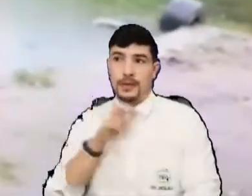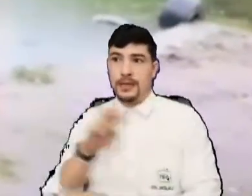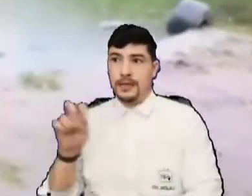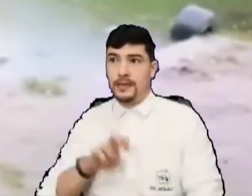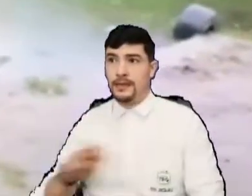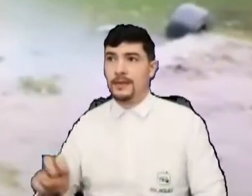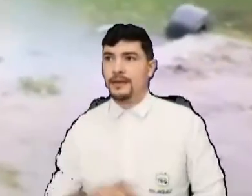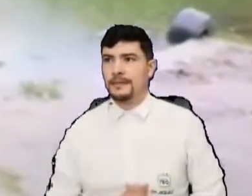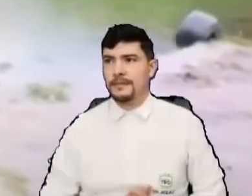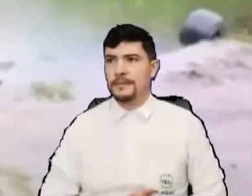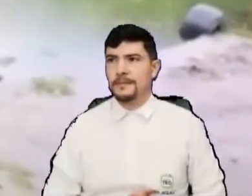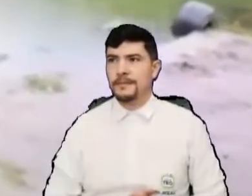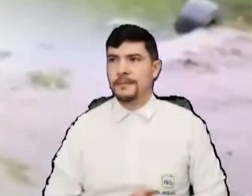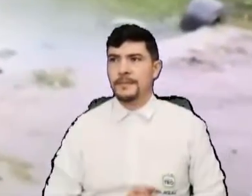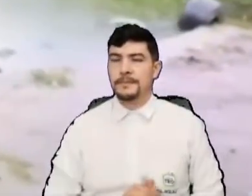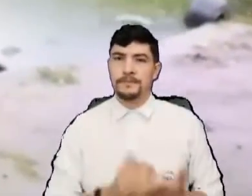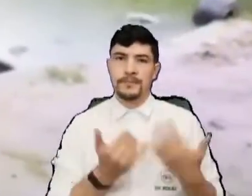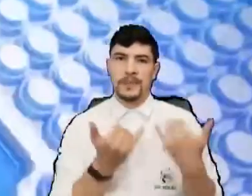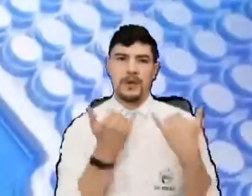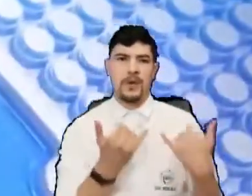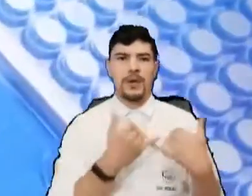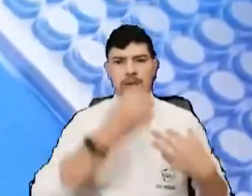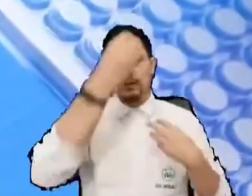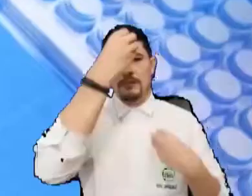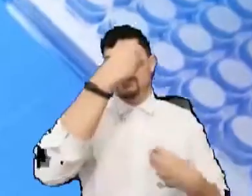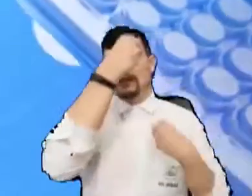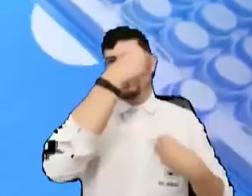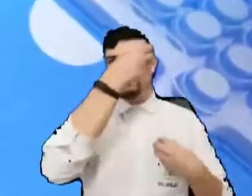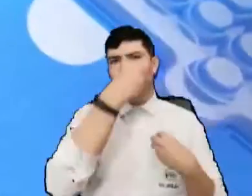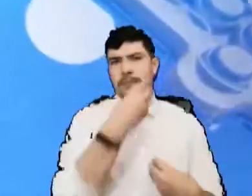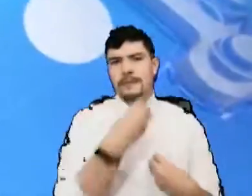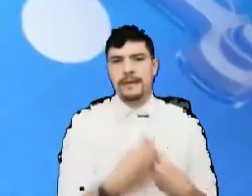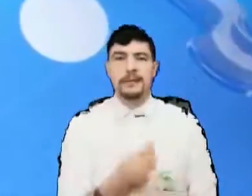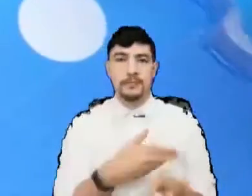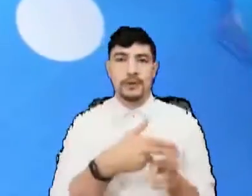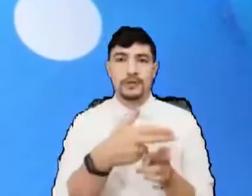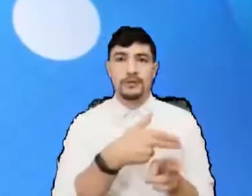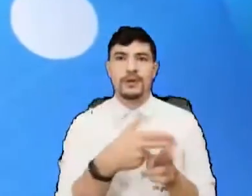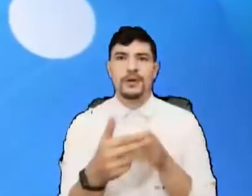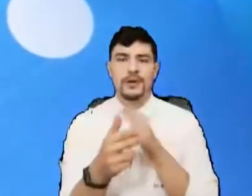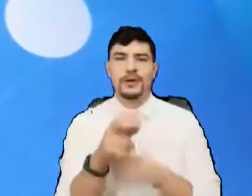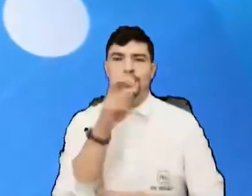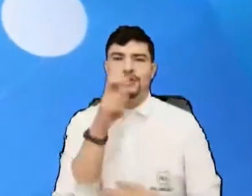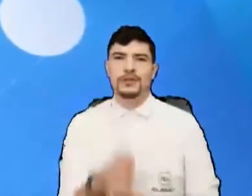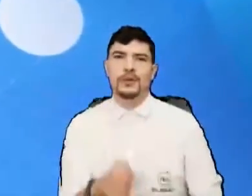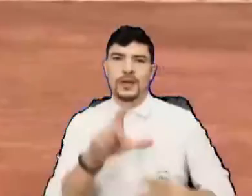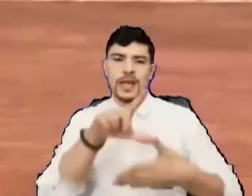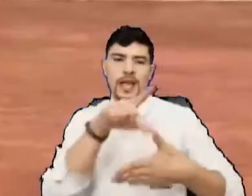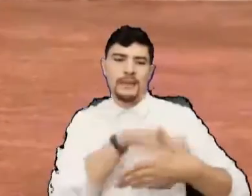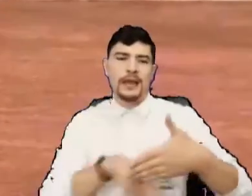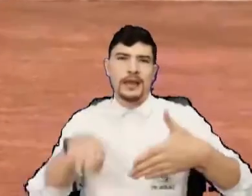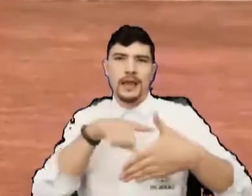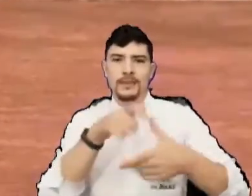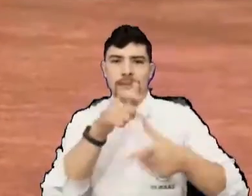hoy para lo que va a ser el Suramericano de Mayores. David Carrillo y María Camila Osorio ya están activos. Se